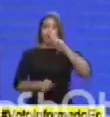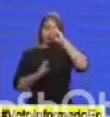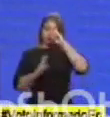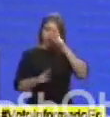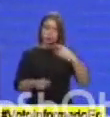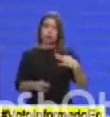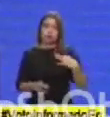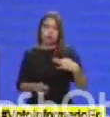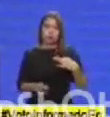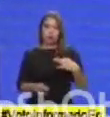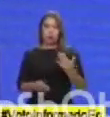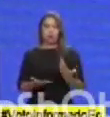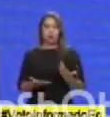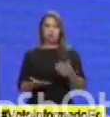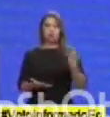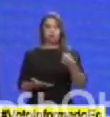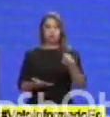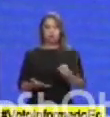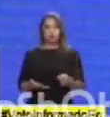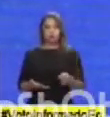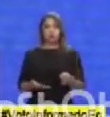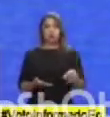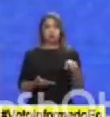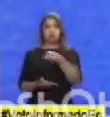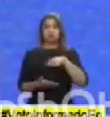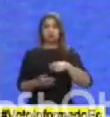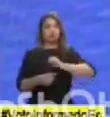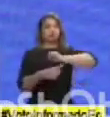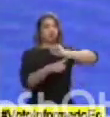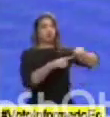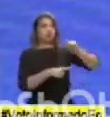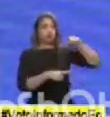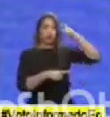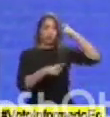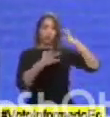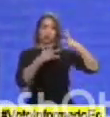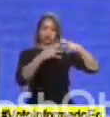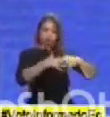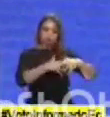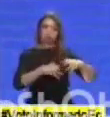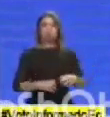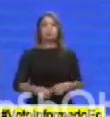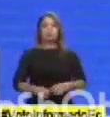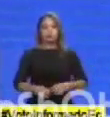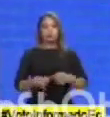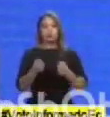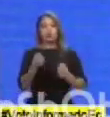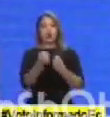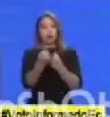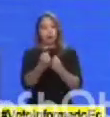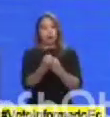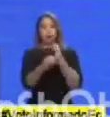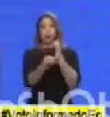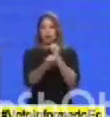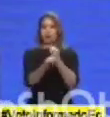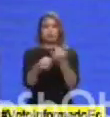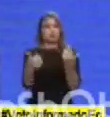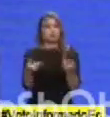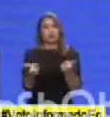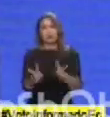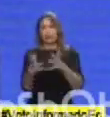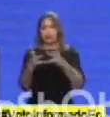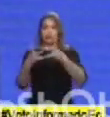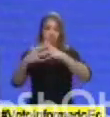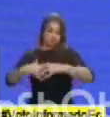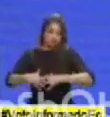voluntad popular entiendo que fue más un rechazo Un gobierno que ha fracasado que un apoyo a una institución que ha fracasado también Y